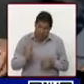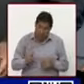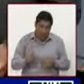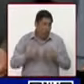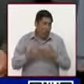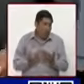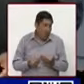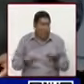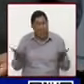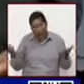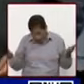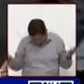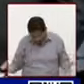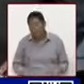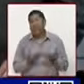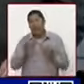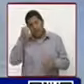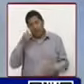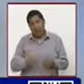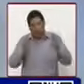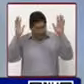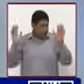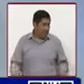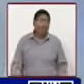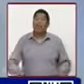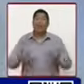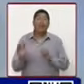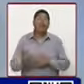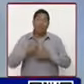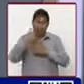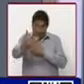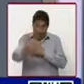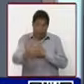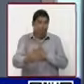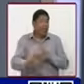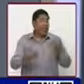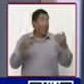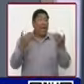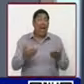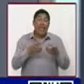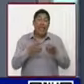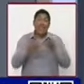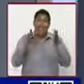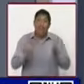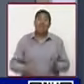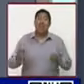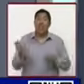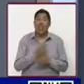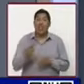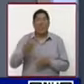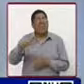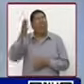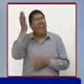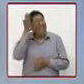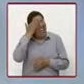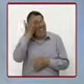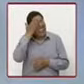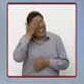los franceses, claro, que fue recordada también. Bueno, más adelante tenemos director técnico. Ustedes ya saben quién